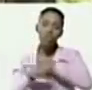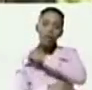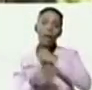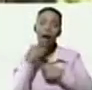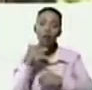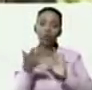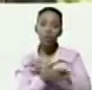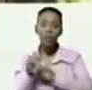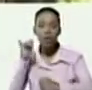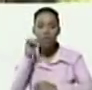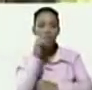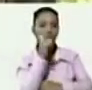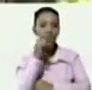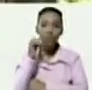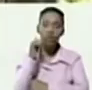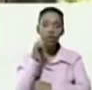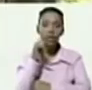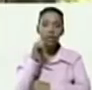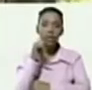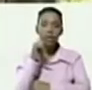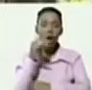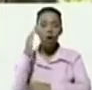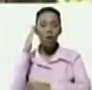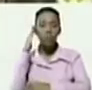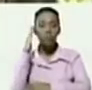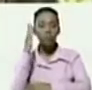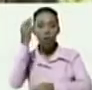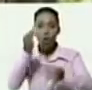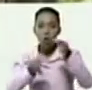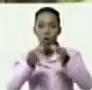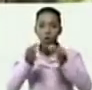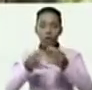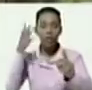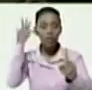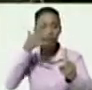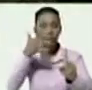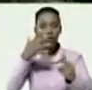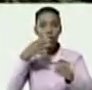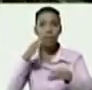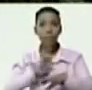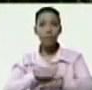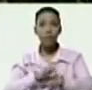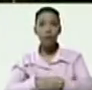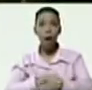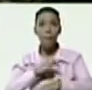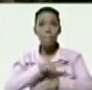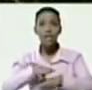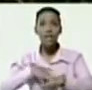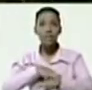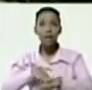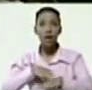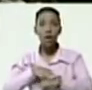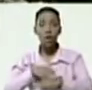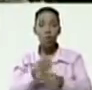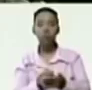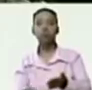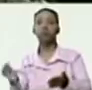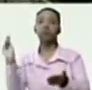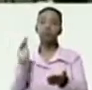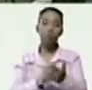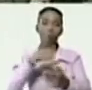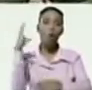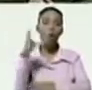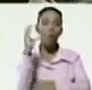cámaras constitucionales juzgan que hay lugar a formación de causa al ministerio, volveré de